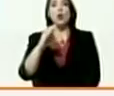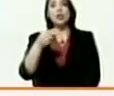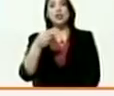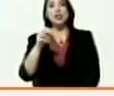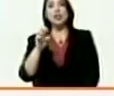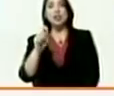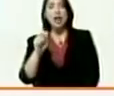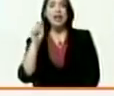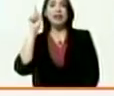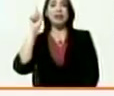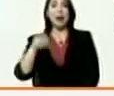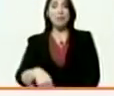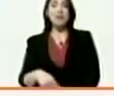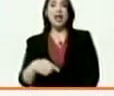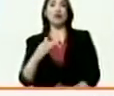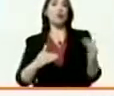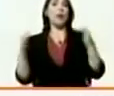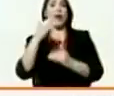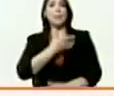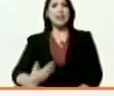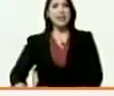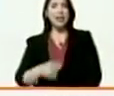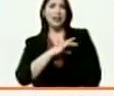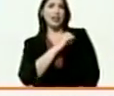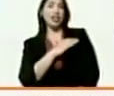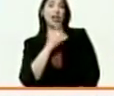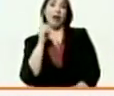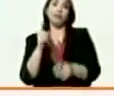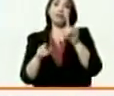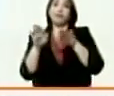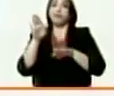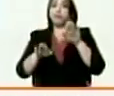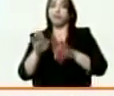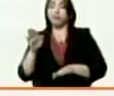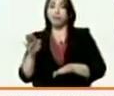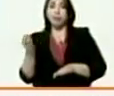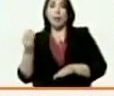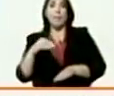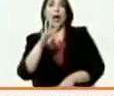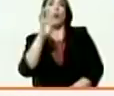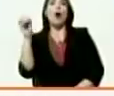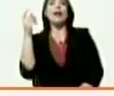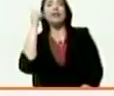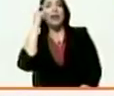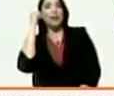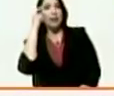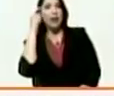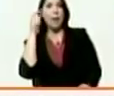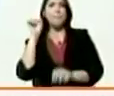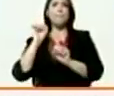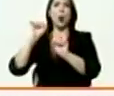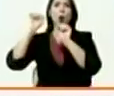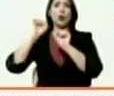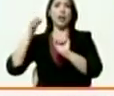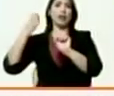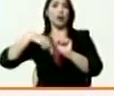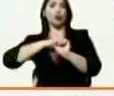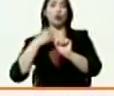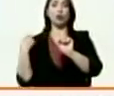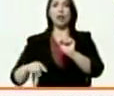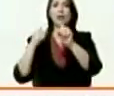que Piñera lo va a superar en apenas poco más de 40 días de protesta. Hemos tenido un